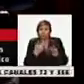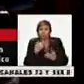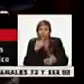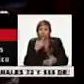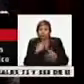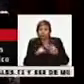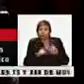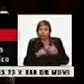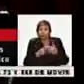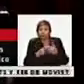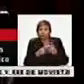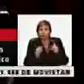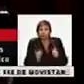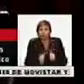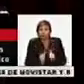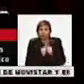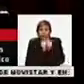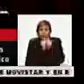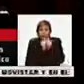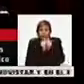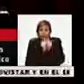al inicio, de acompañarlo